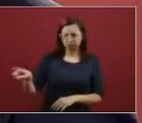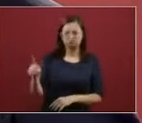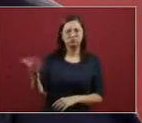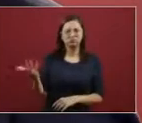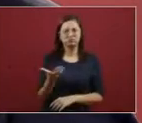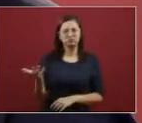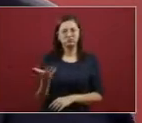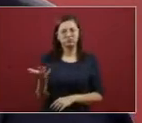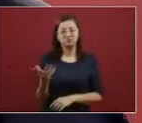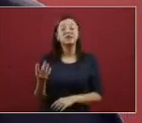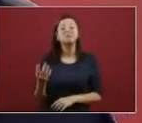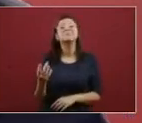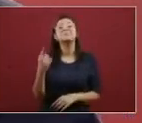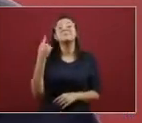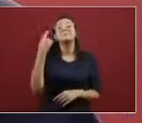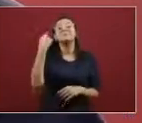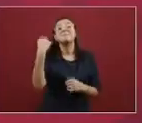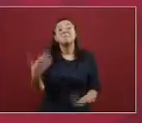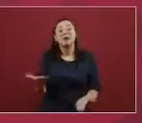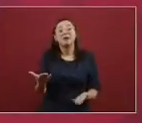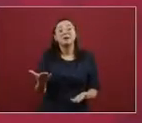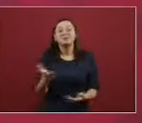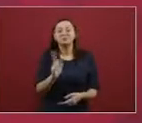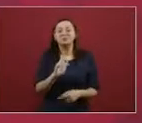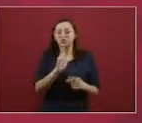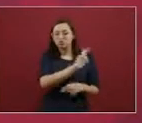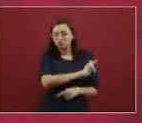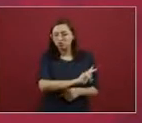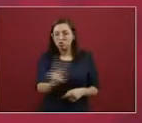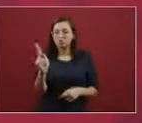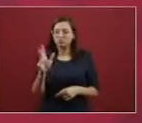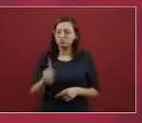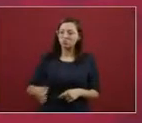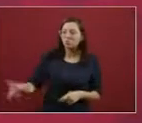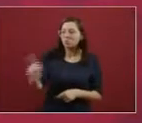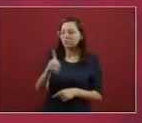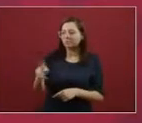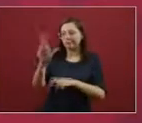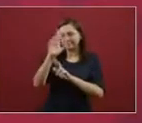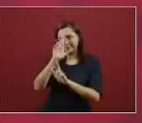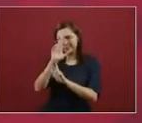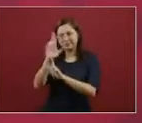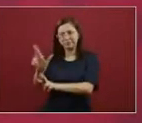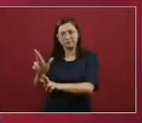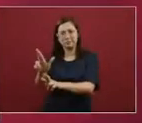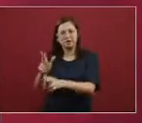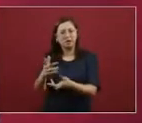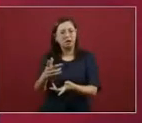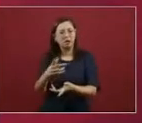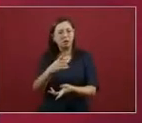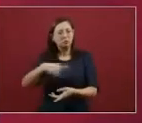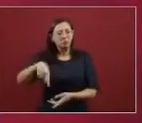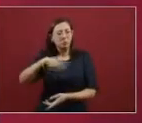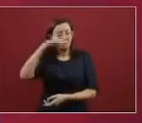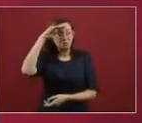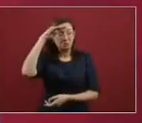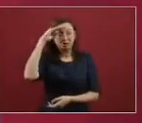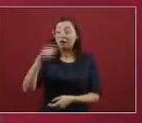aprendamos a respetar al pueblo no pensar que el pueblo es menor de